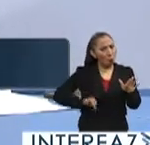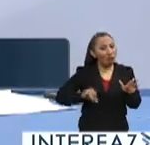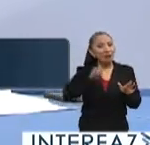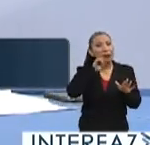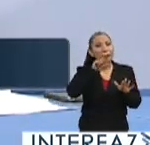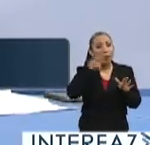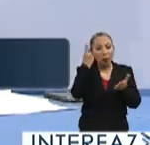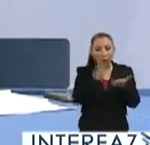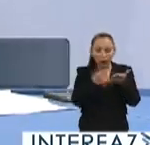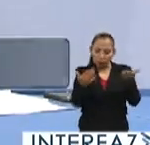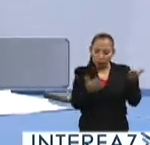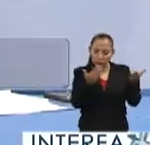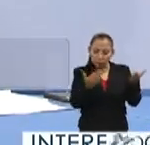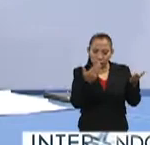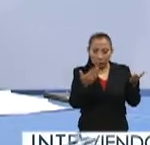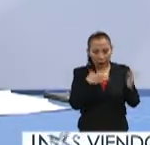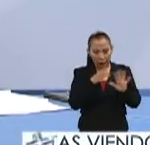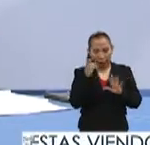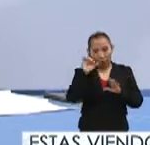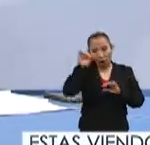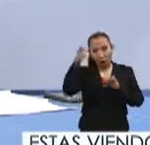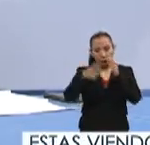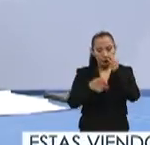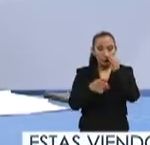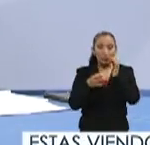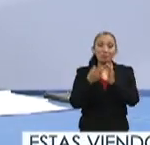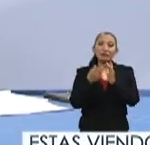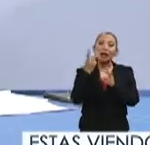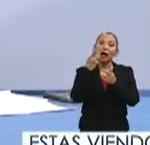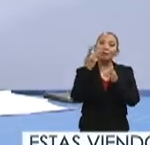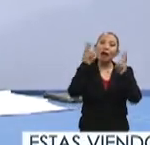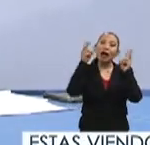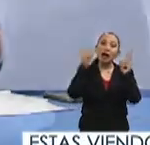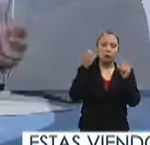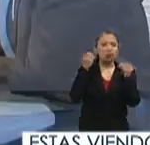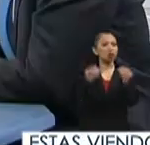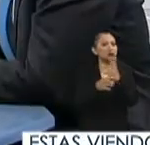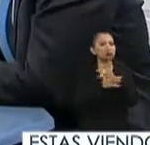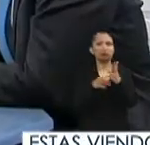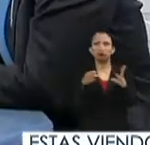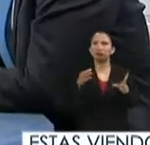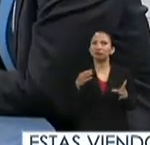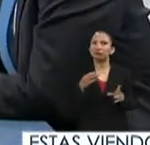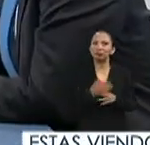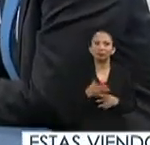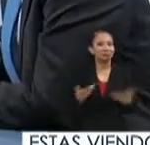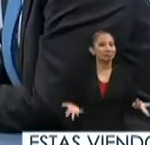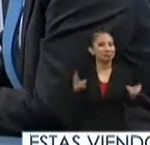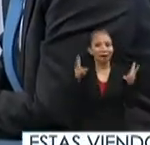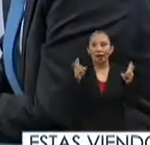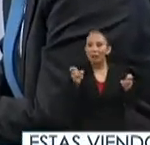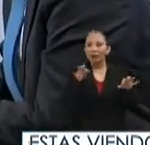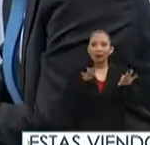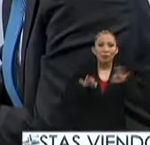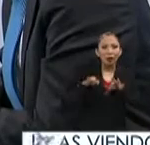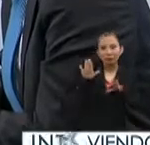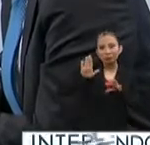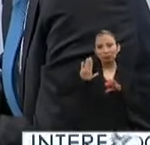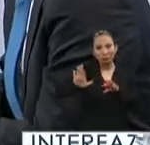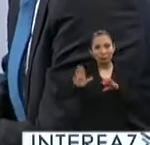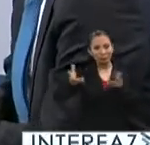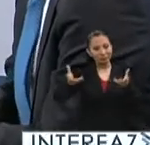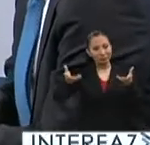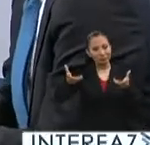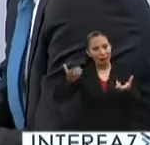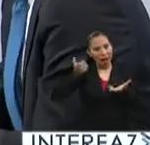sino por el contenido, y que bueno, ya habrán otras ocasiones para poder hablar de muchos temas, trabajos en los